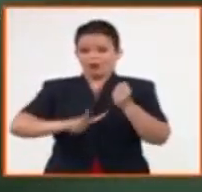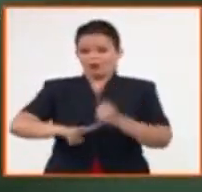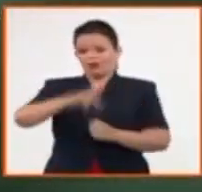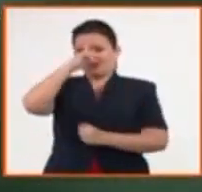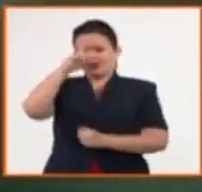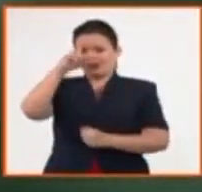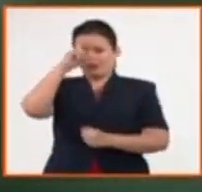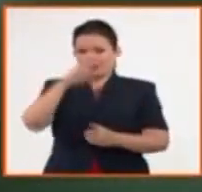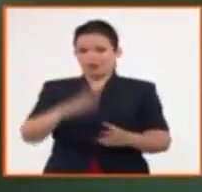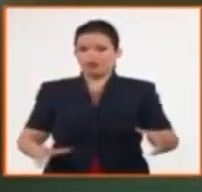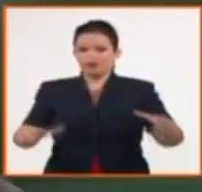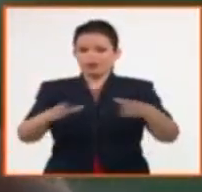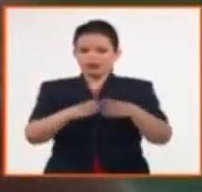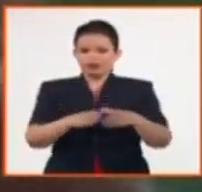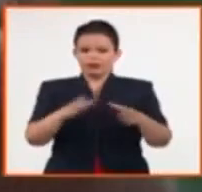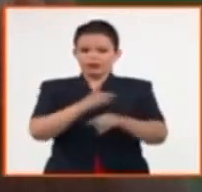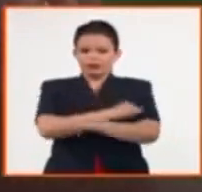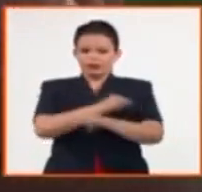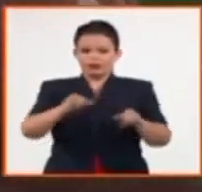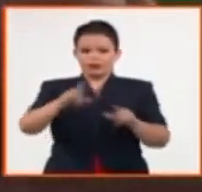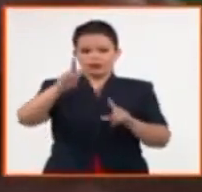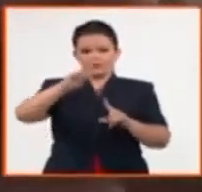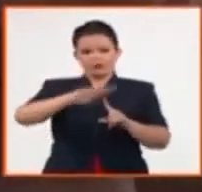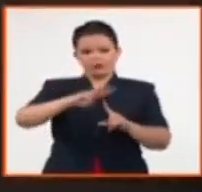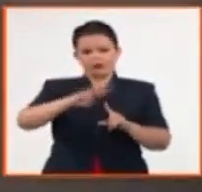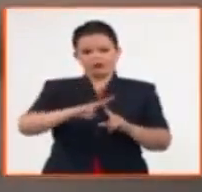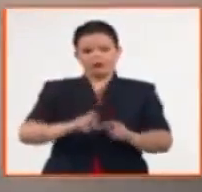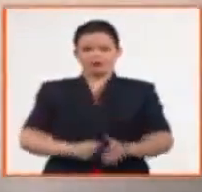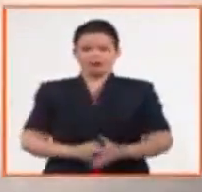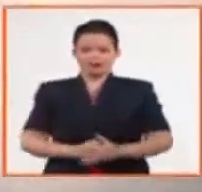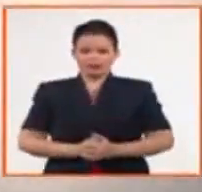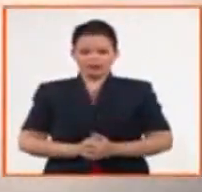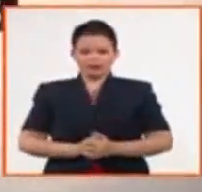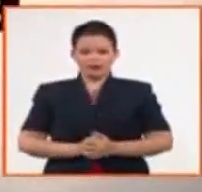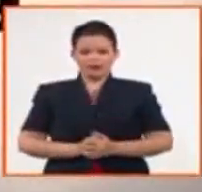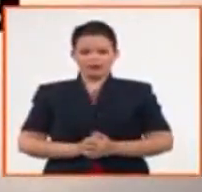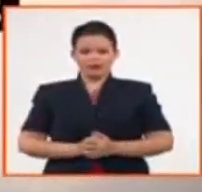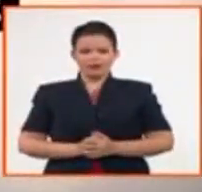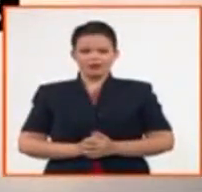Alejandro Brito, especial para la Mesa Redonda.